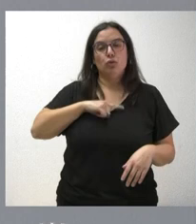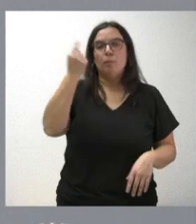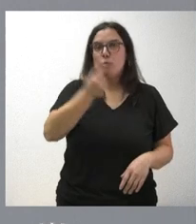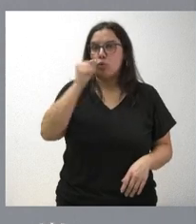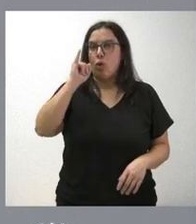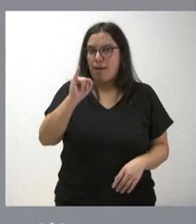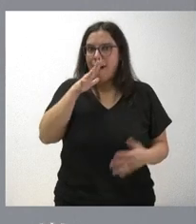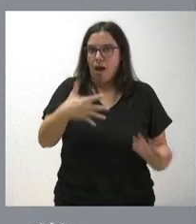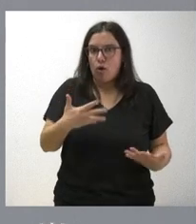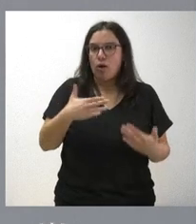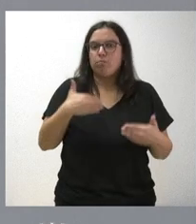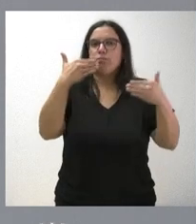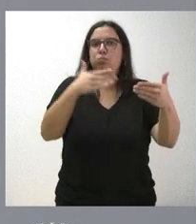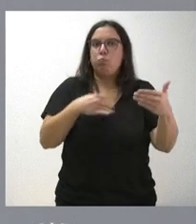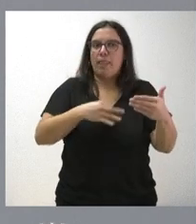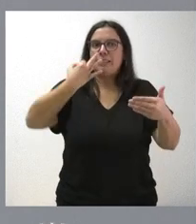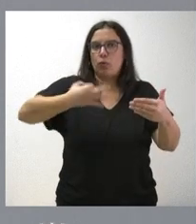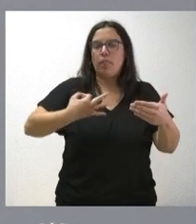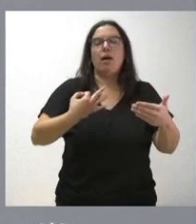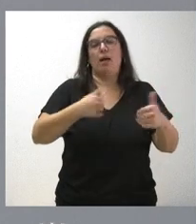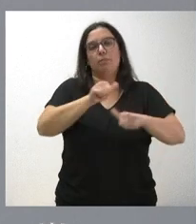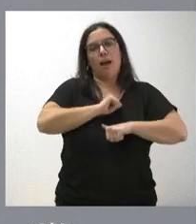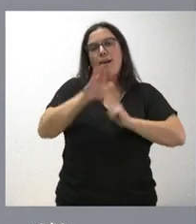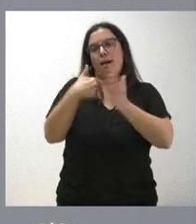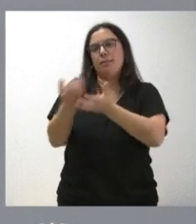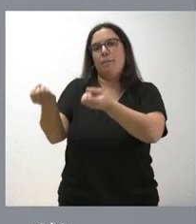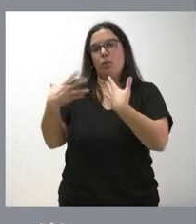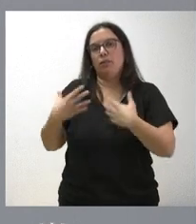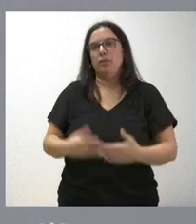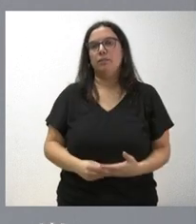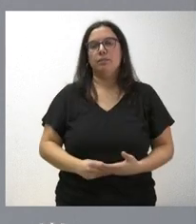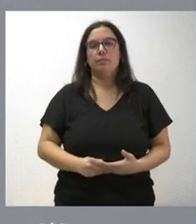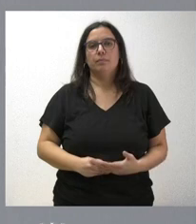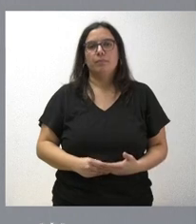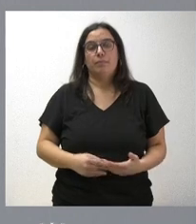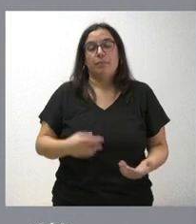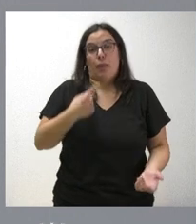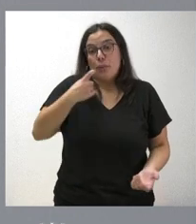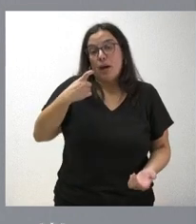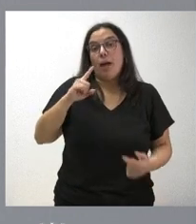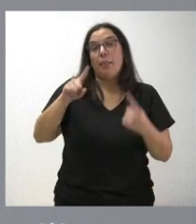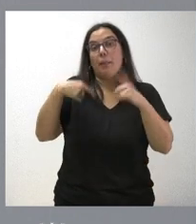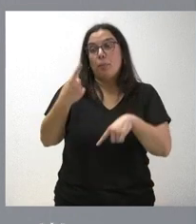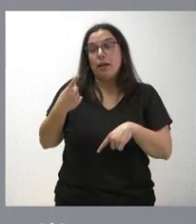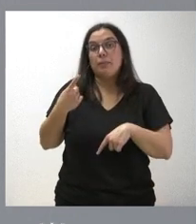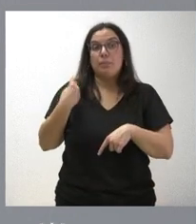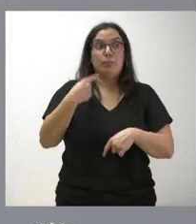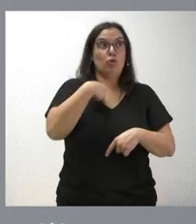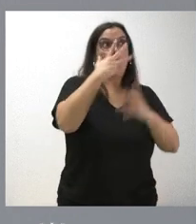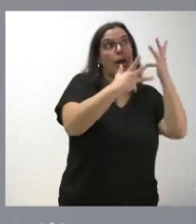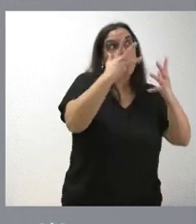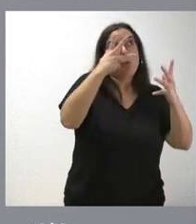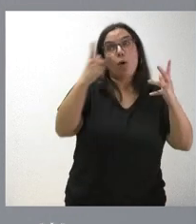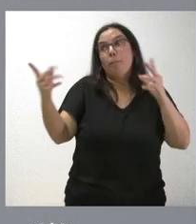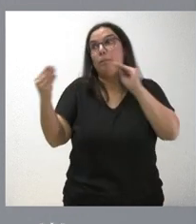en vigor es por lo que hemos decidido esperar a saber esta información Ojalá luego estos datos coincidan con lo nuestro y